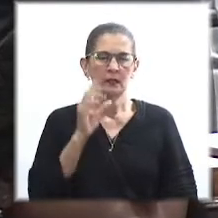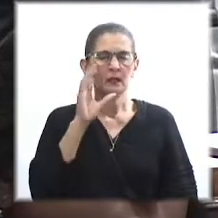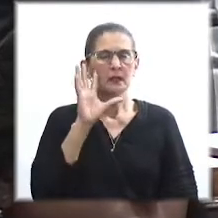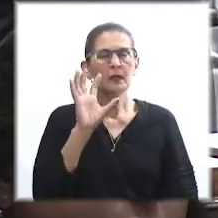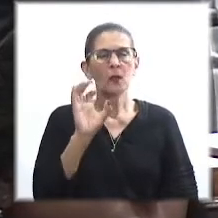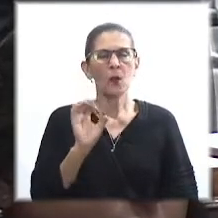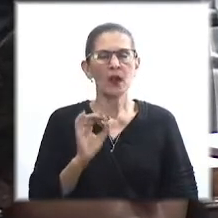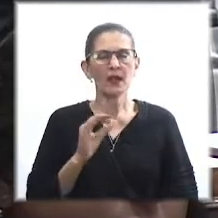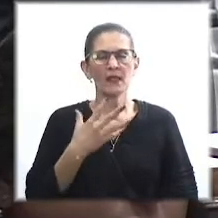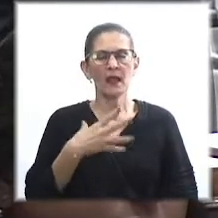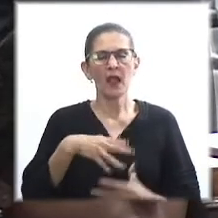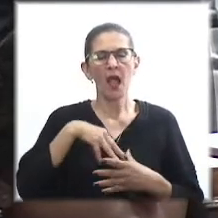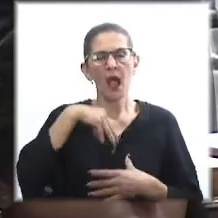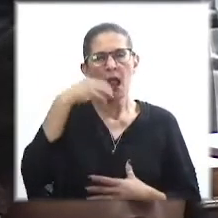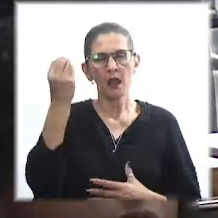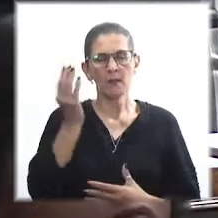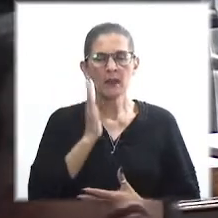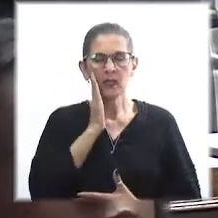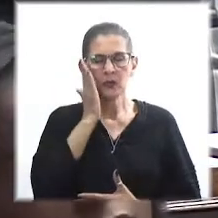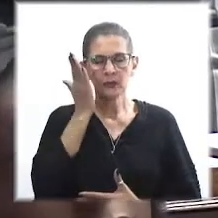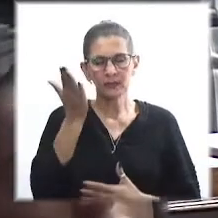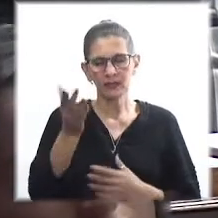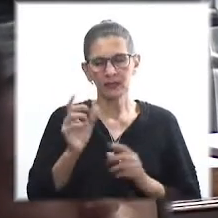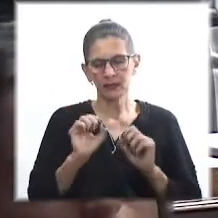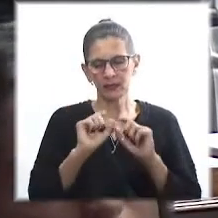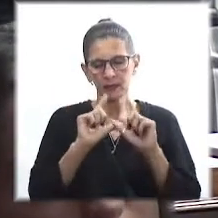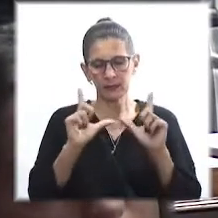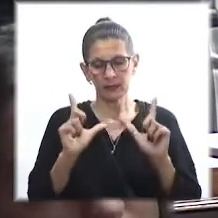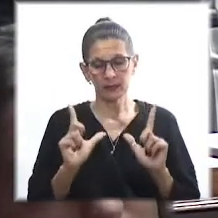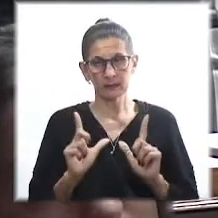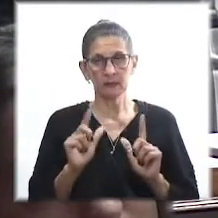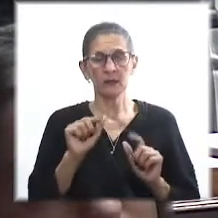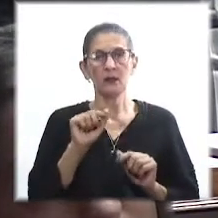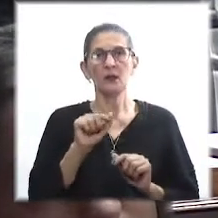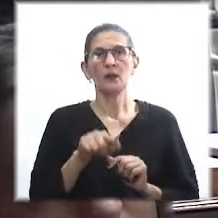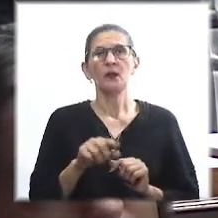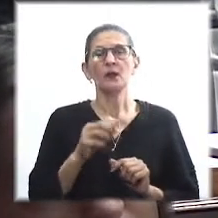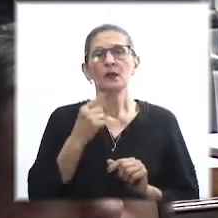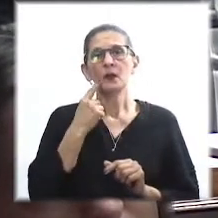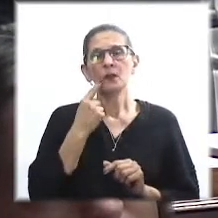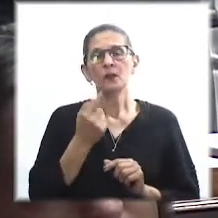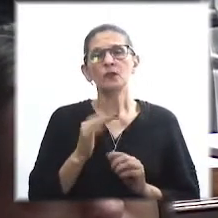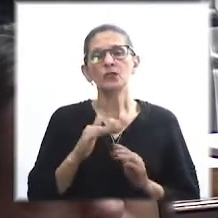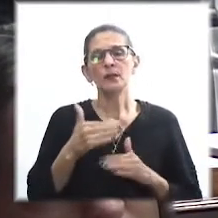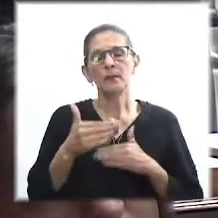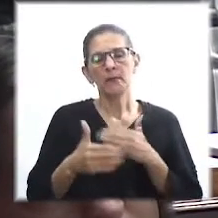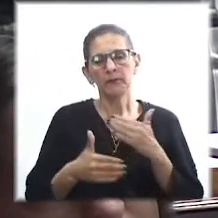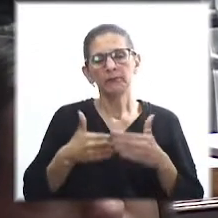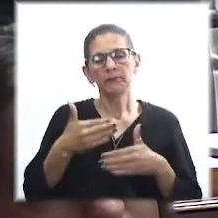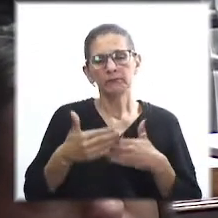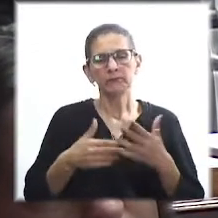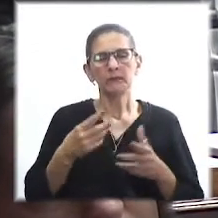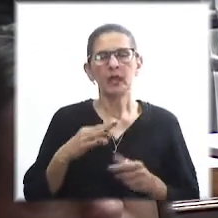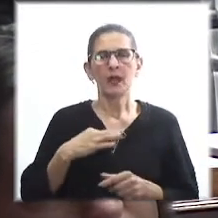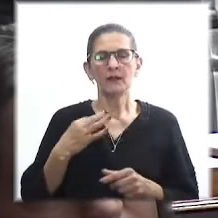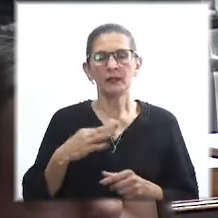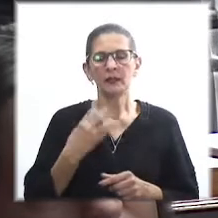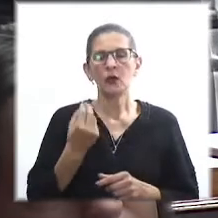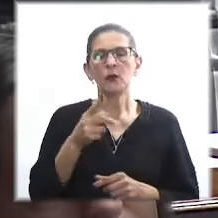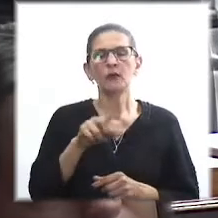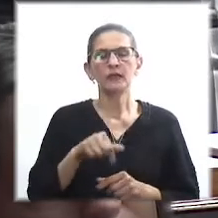alma dormida, aviva el seso y despierte, contemplando cómo se pasa la vida, cómo se viene la